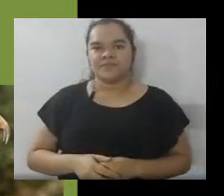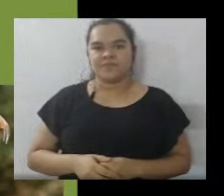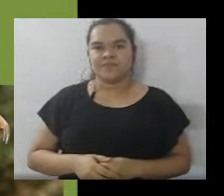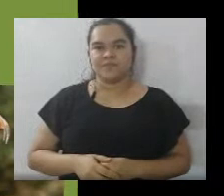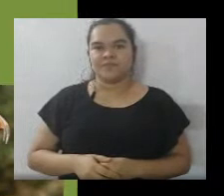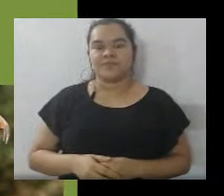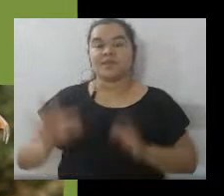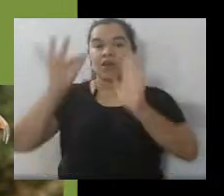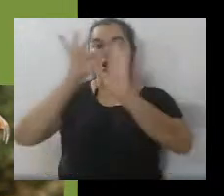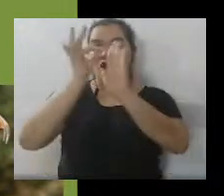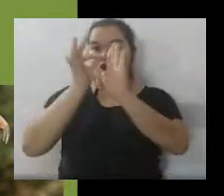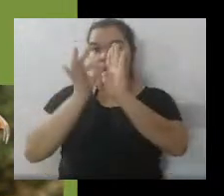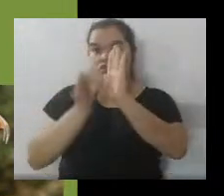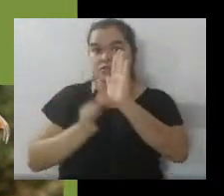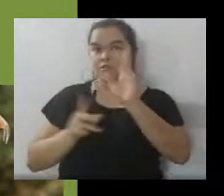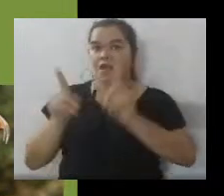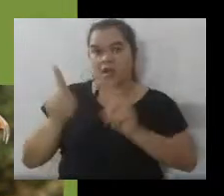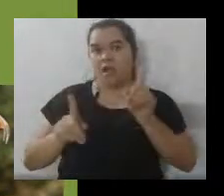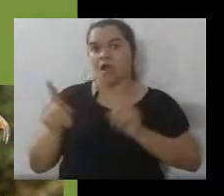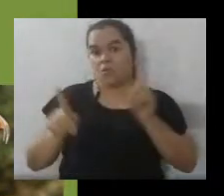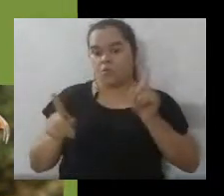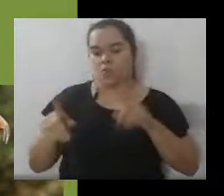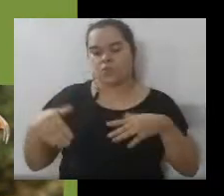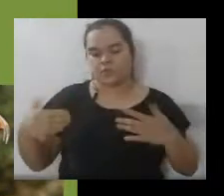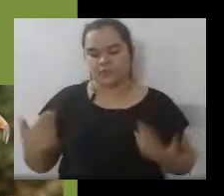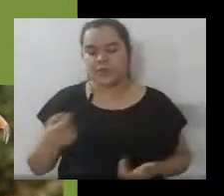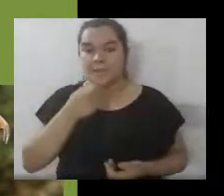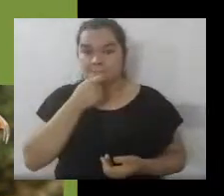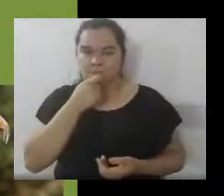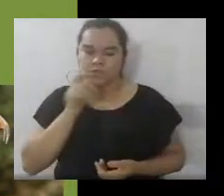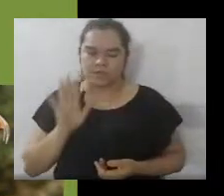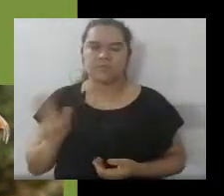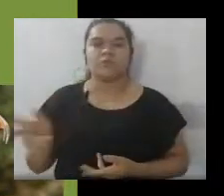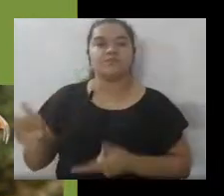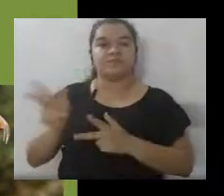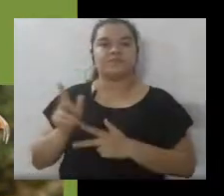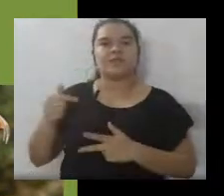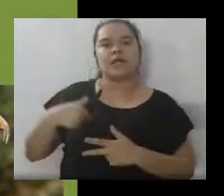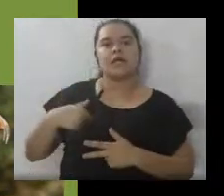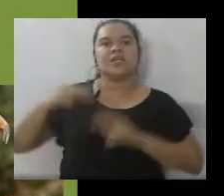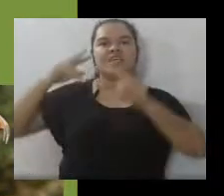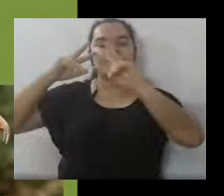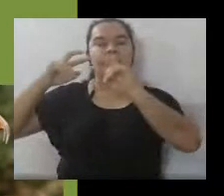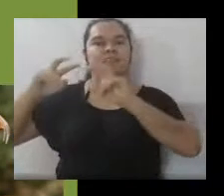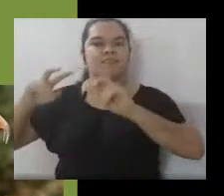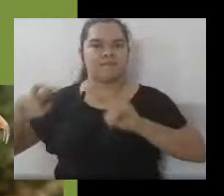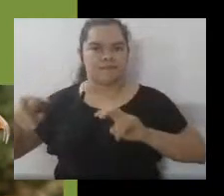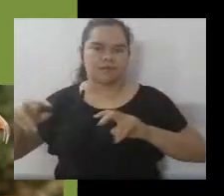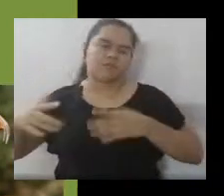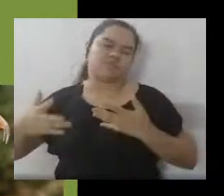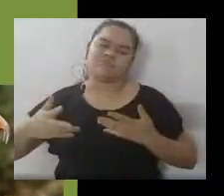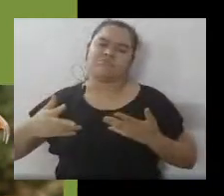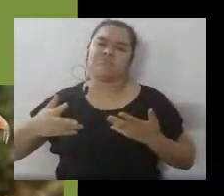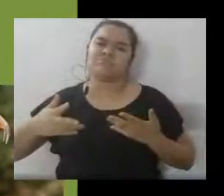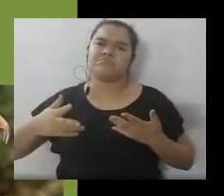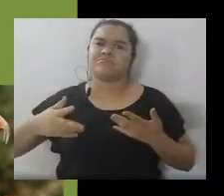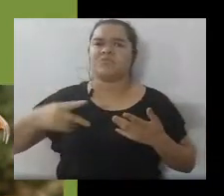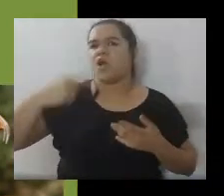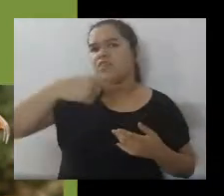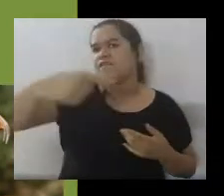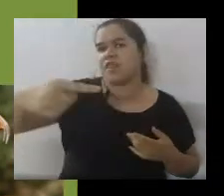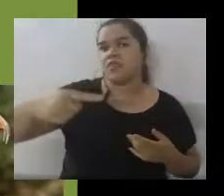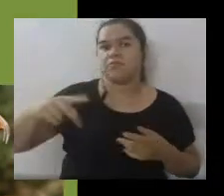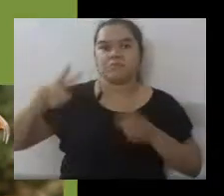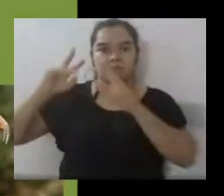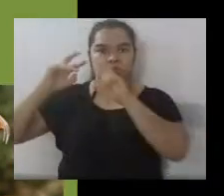determinadas consignas. Por ejemplo, que para hacer investigación el promedio, y también para otras disciplinas, pero el